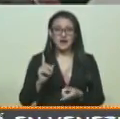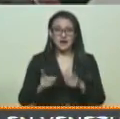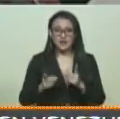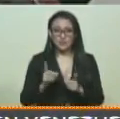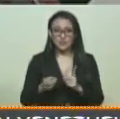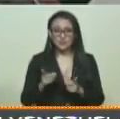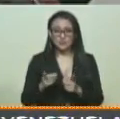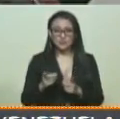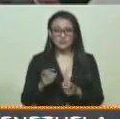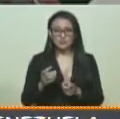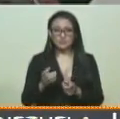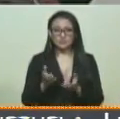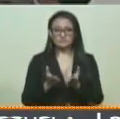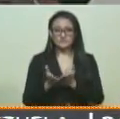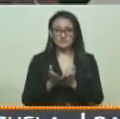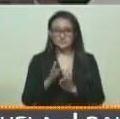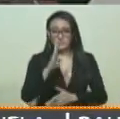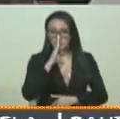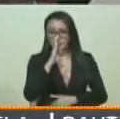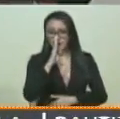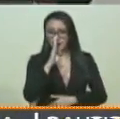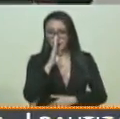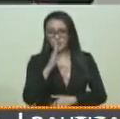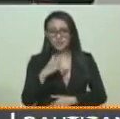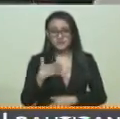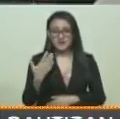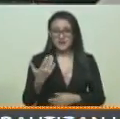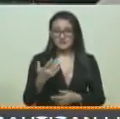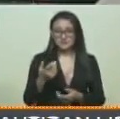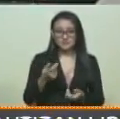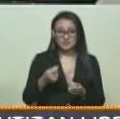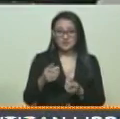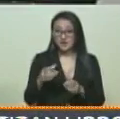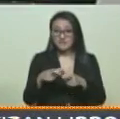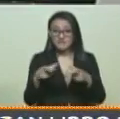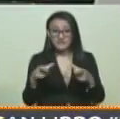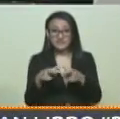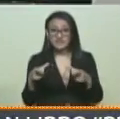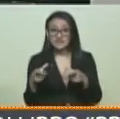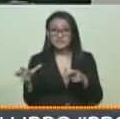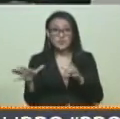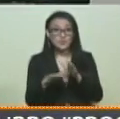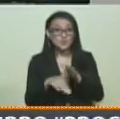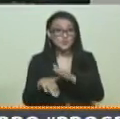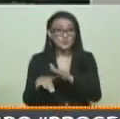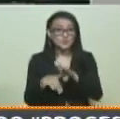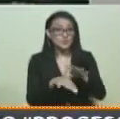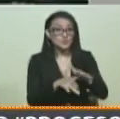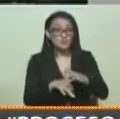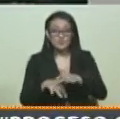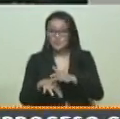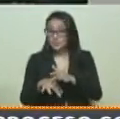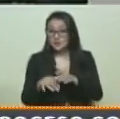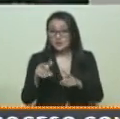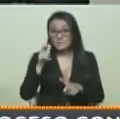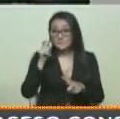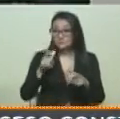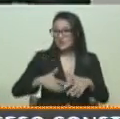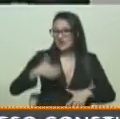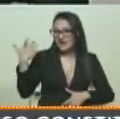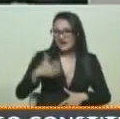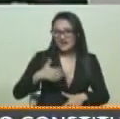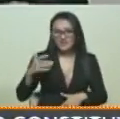como servicios bancarios, la obtención de efectivo de nuestra gente a través de los